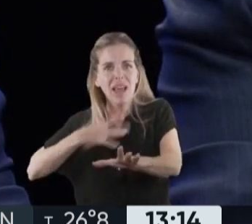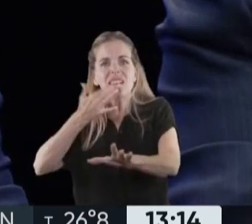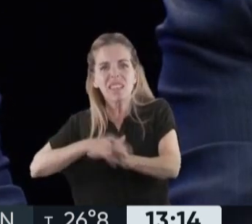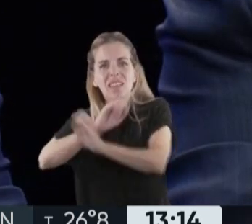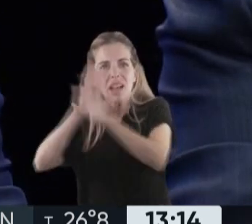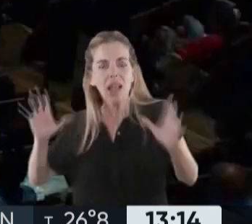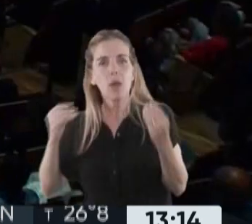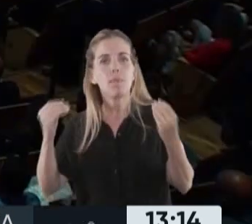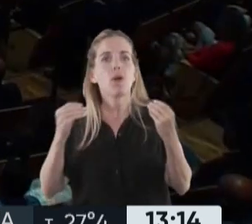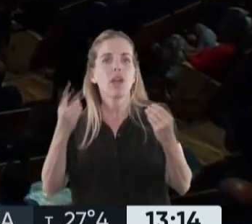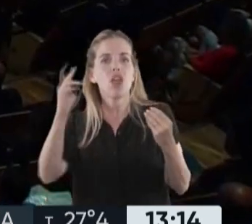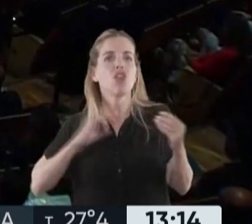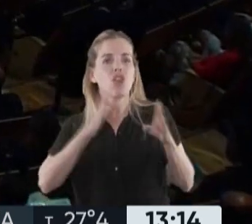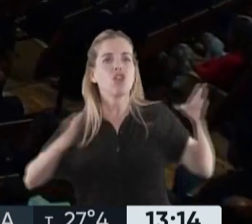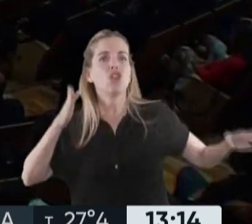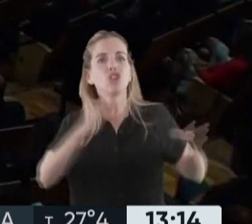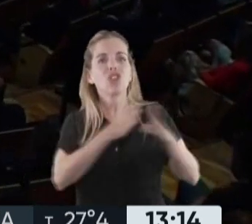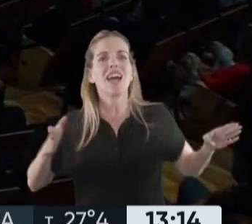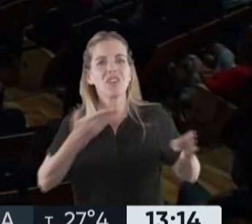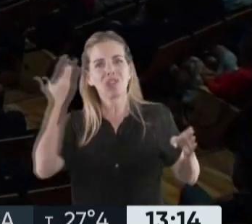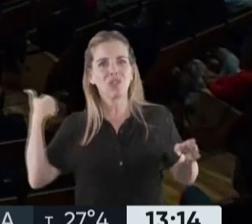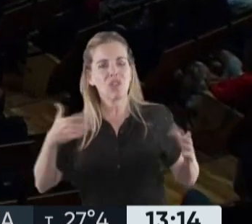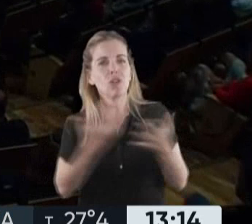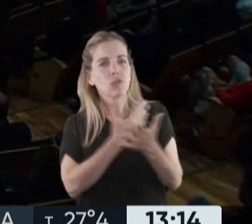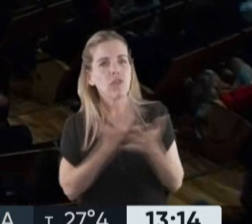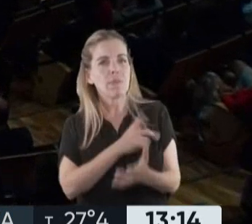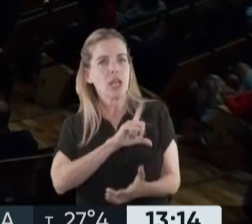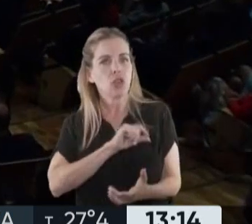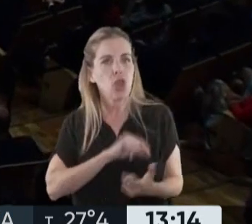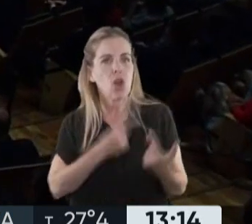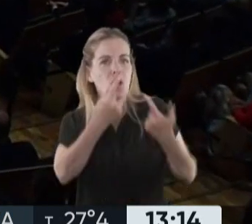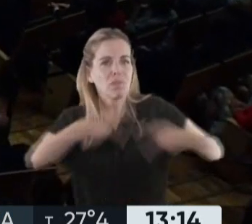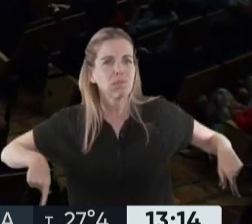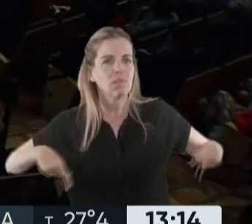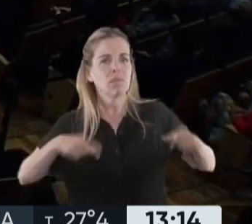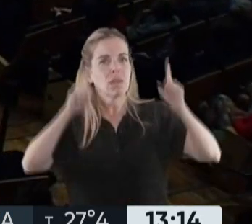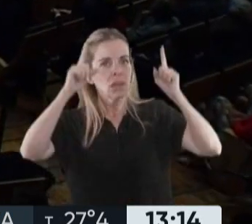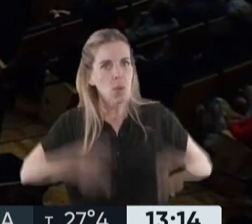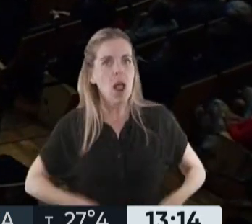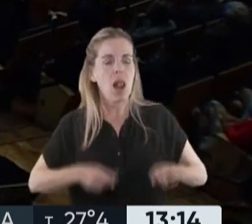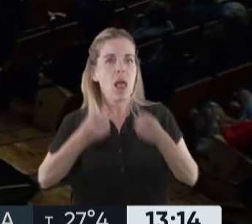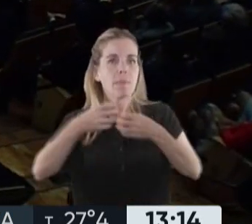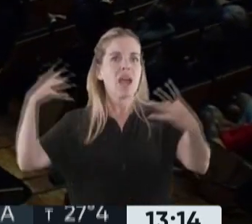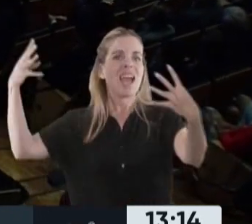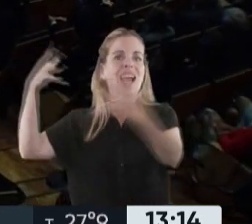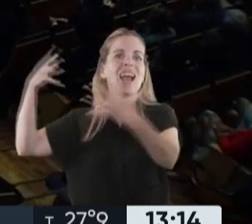semejante tragedia, de semejante hecho tan traumático, se desata una guerra.